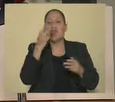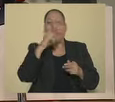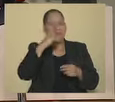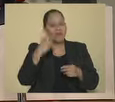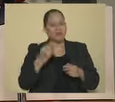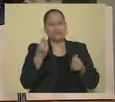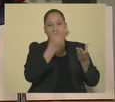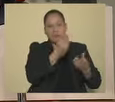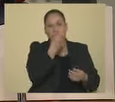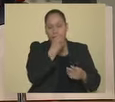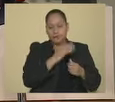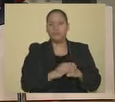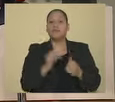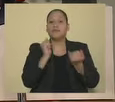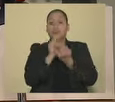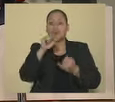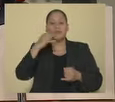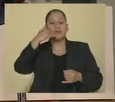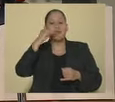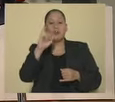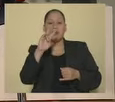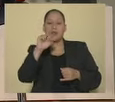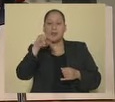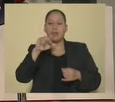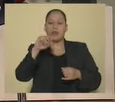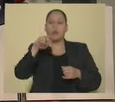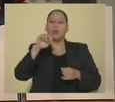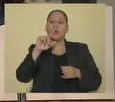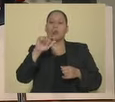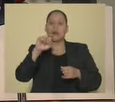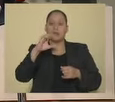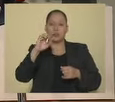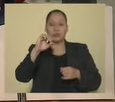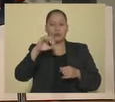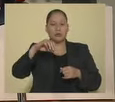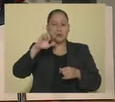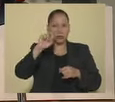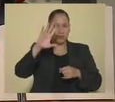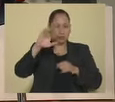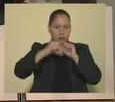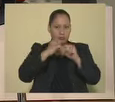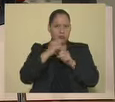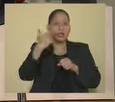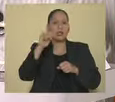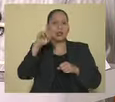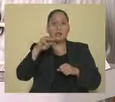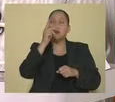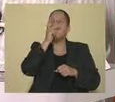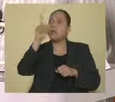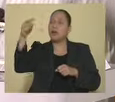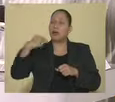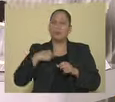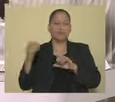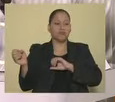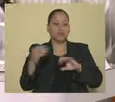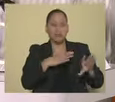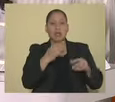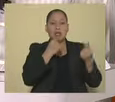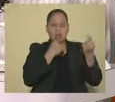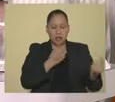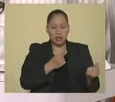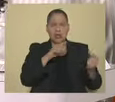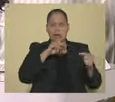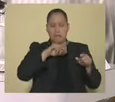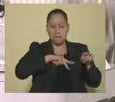bien. Y también nos llamó Iván Nolasco, de 35 años, de la Gustavo Madero, y dice, mi papá nos abandonó de niños a